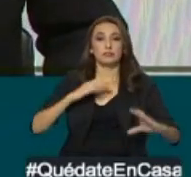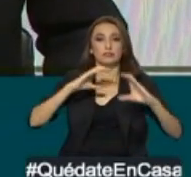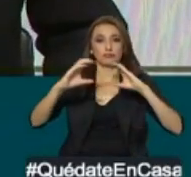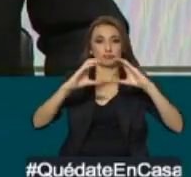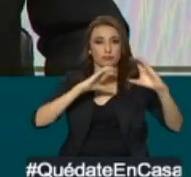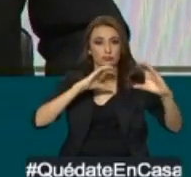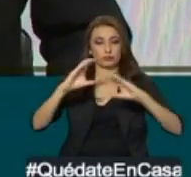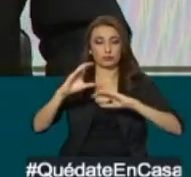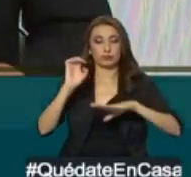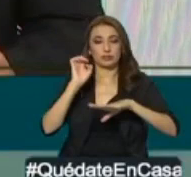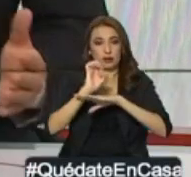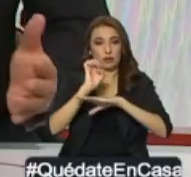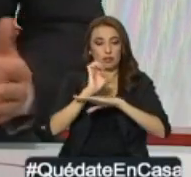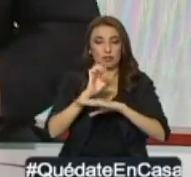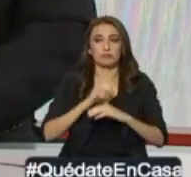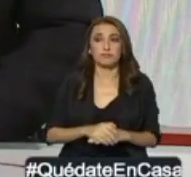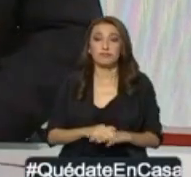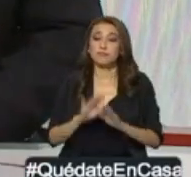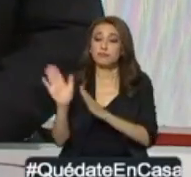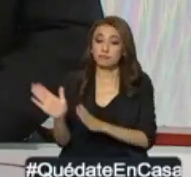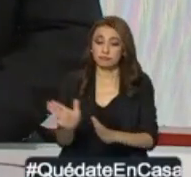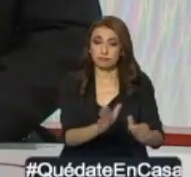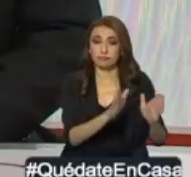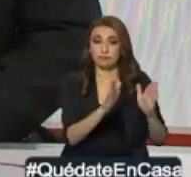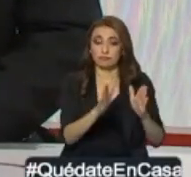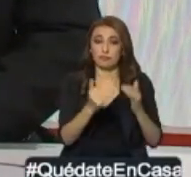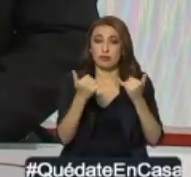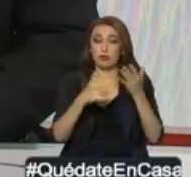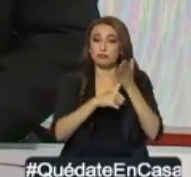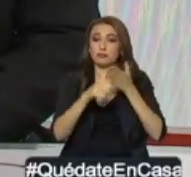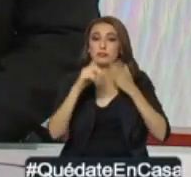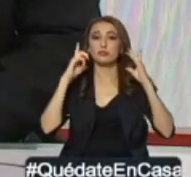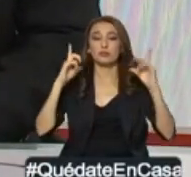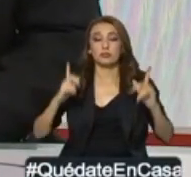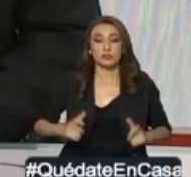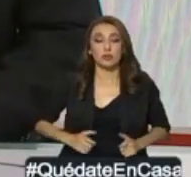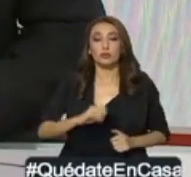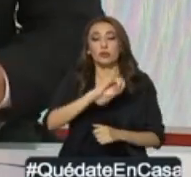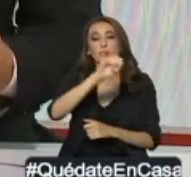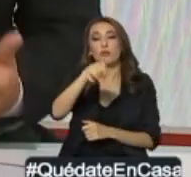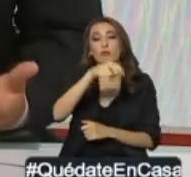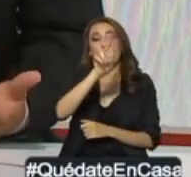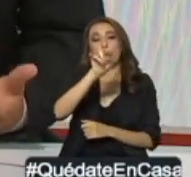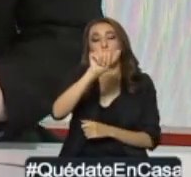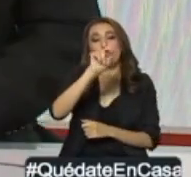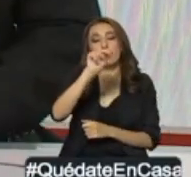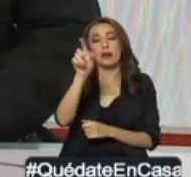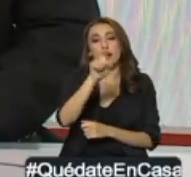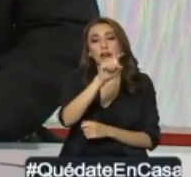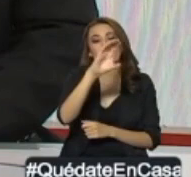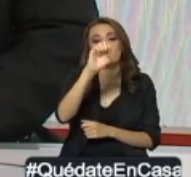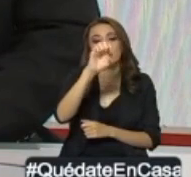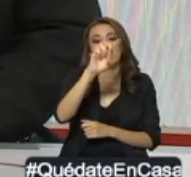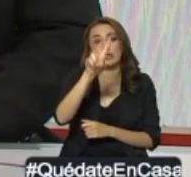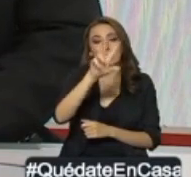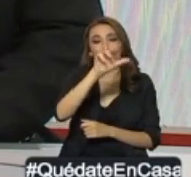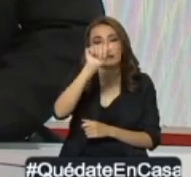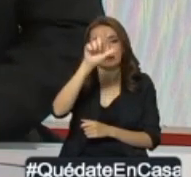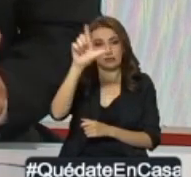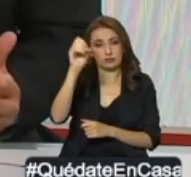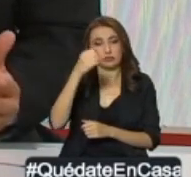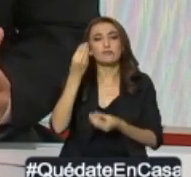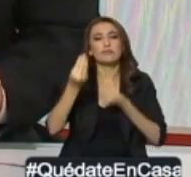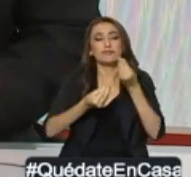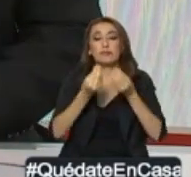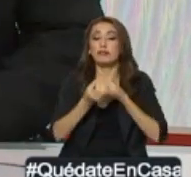de la república- en breve el ministro de salud el doctor juan carlos ceballos ofrecerá un informe sobre las acciones